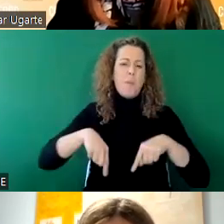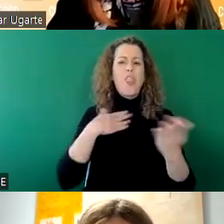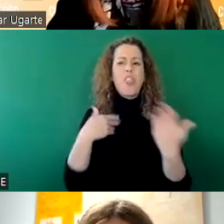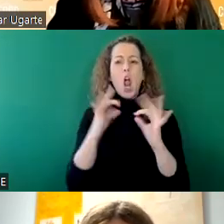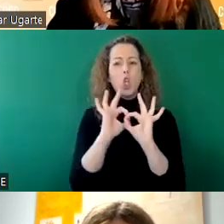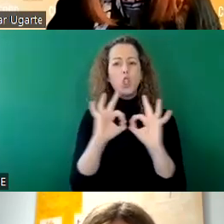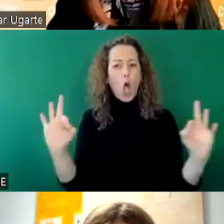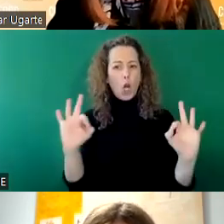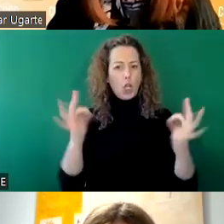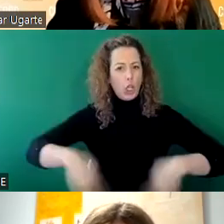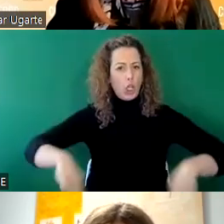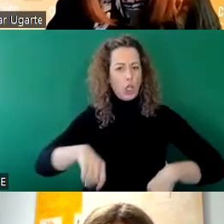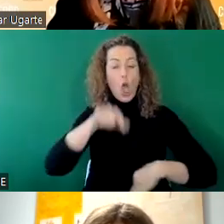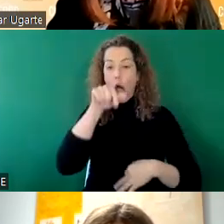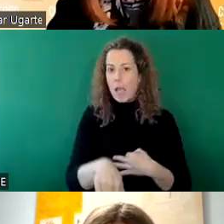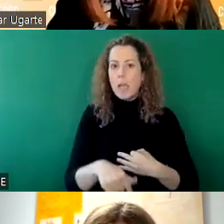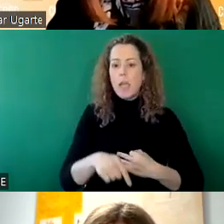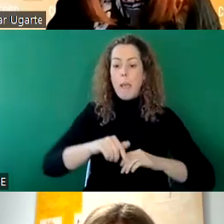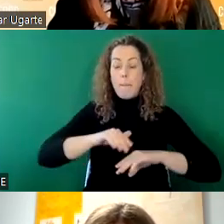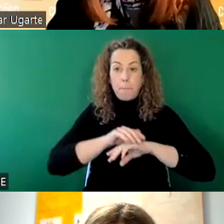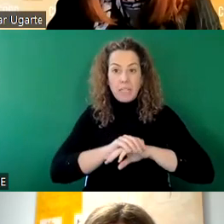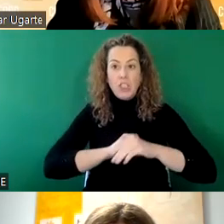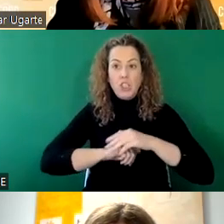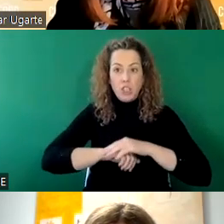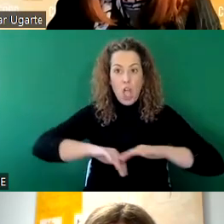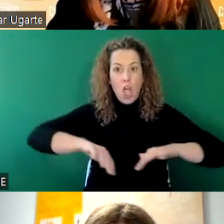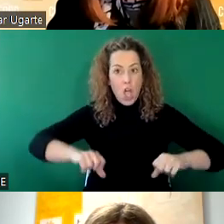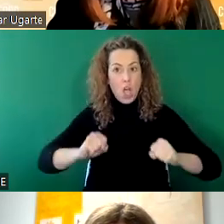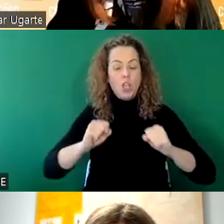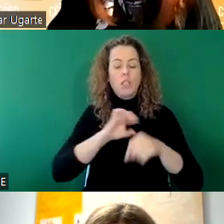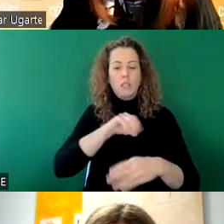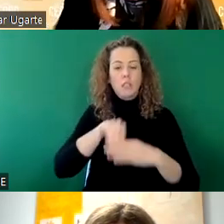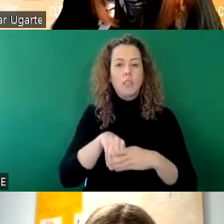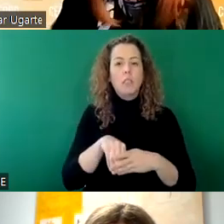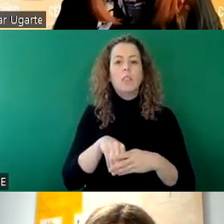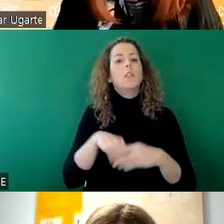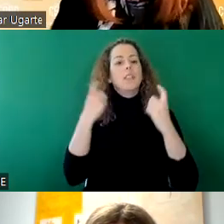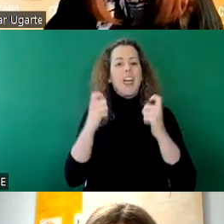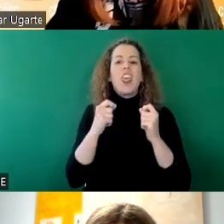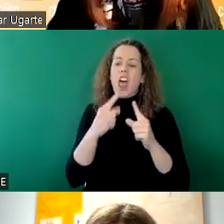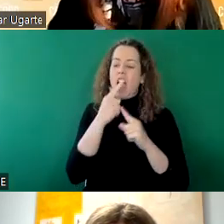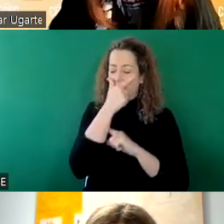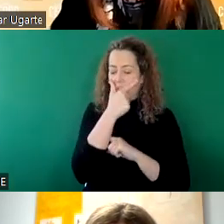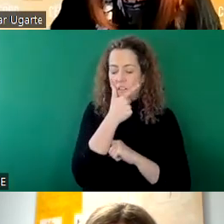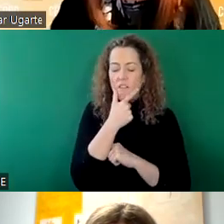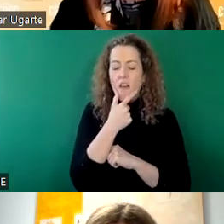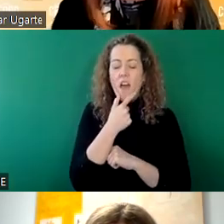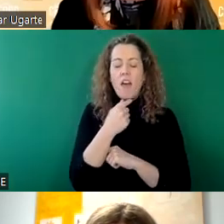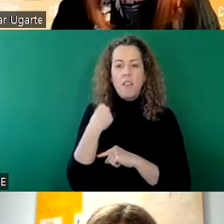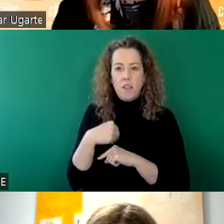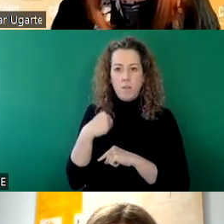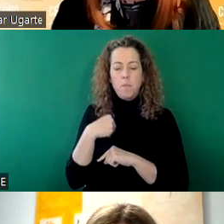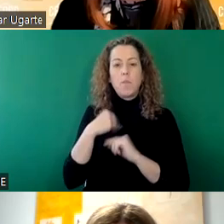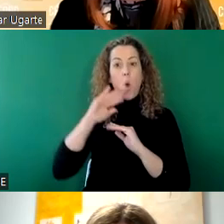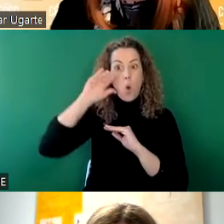en el que a través de las propias presiones que hacemos con la intervención, lo que estamos es facilitando que esa curva